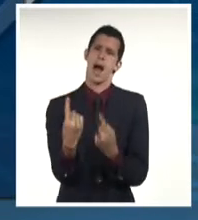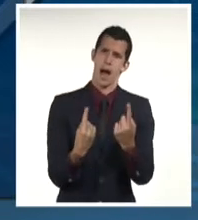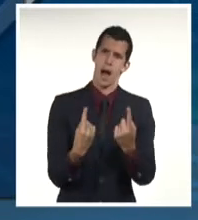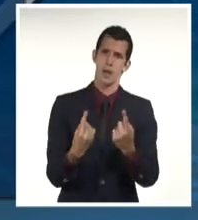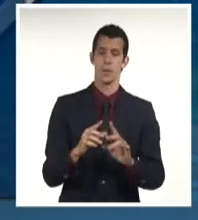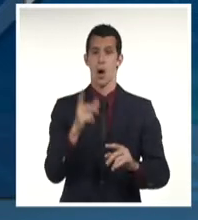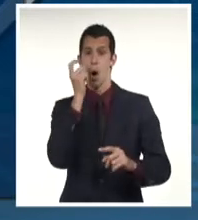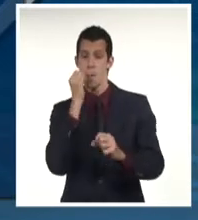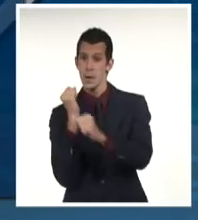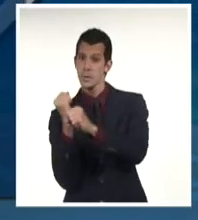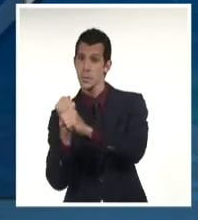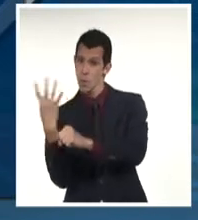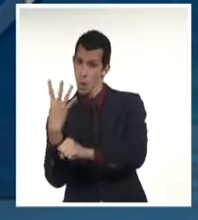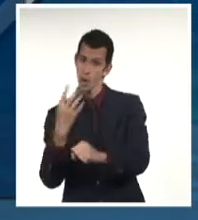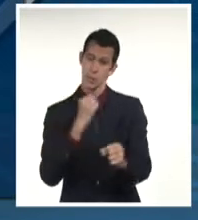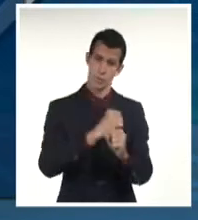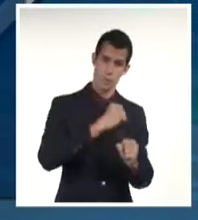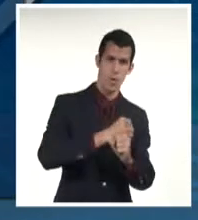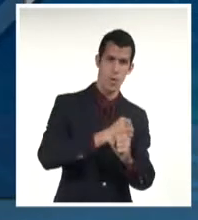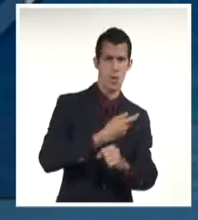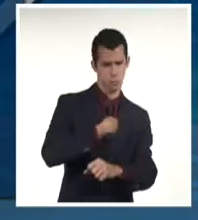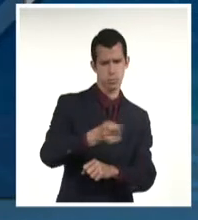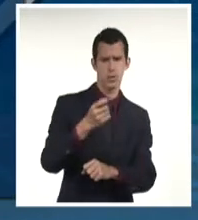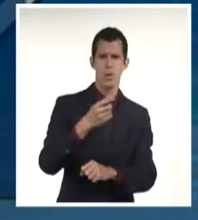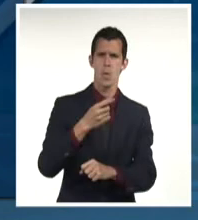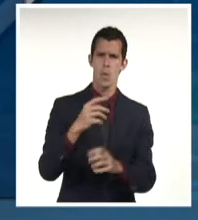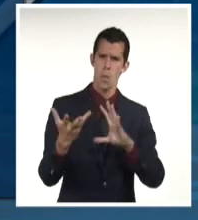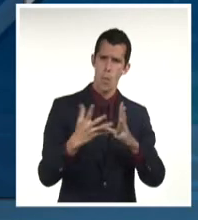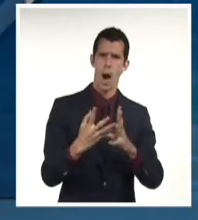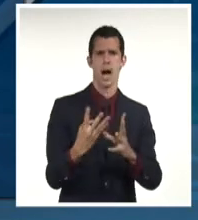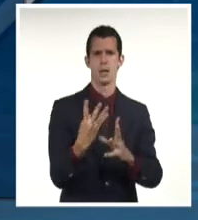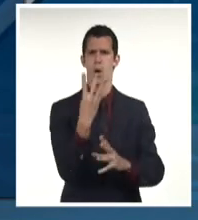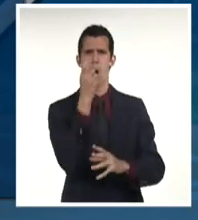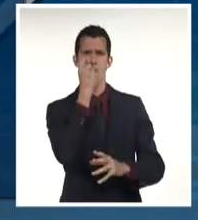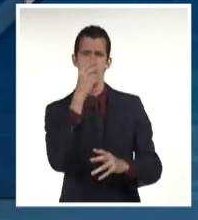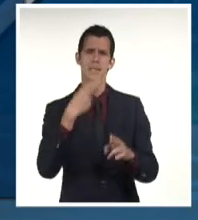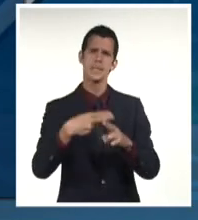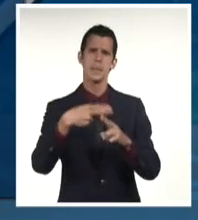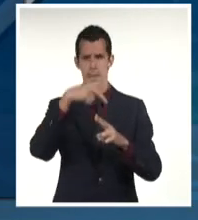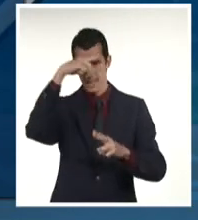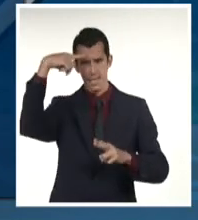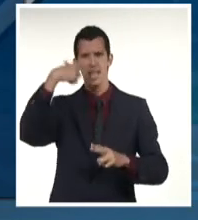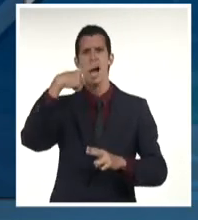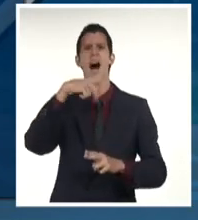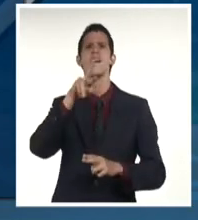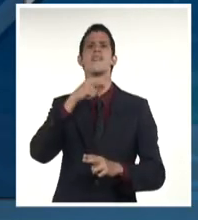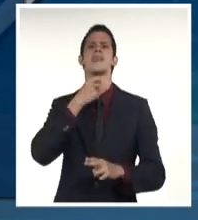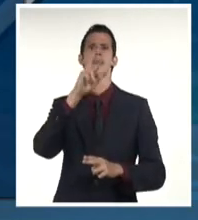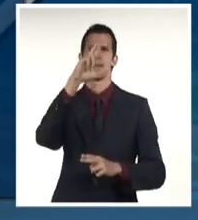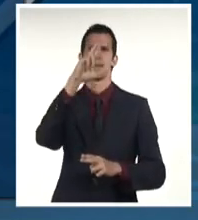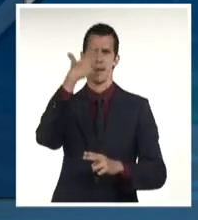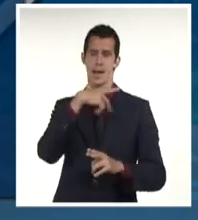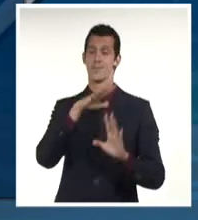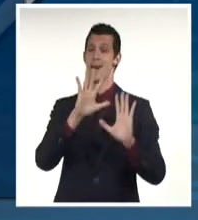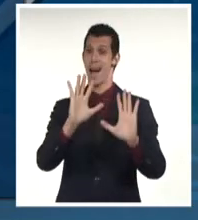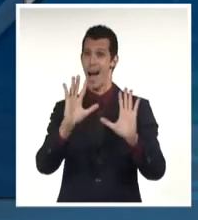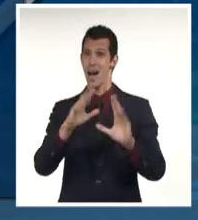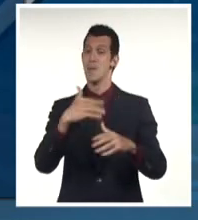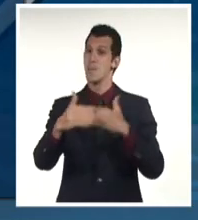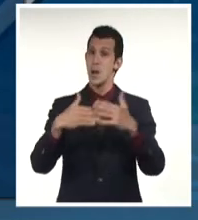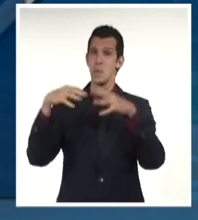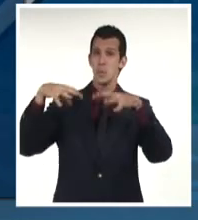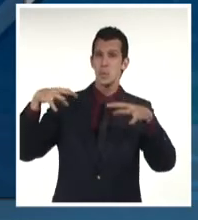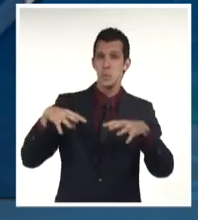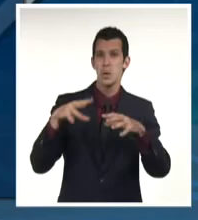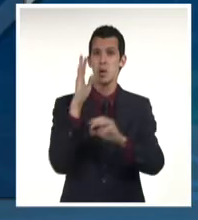se fue de 4-4. El encuentro entre Villa Clara y Cienfuegos en el Sandino fue sellado por lluvia cuando ganaban los azucareros 2-0 en el final del cuarto